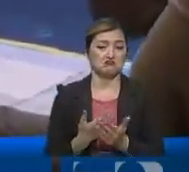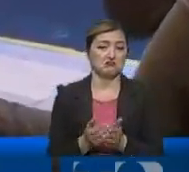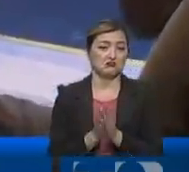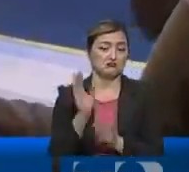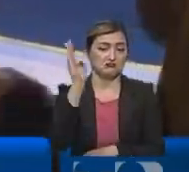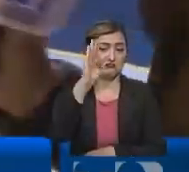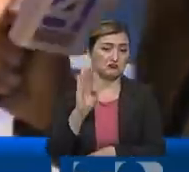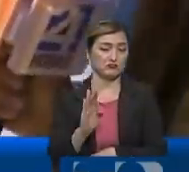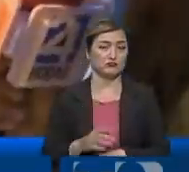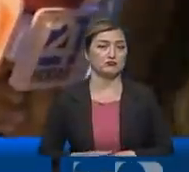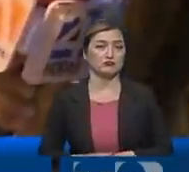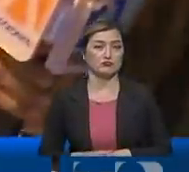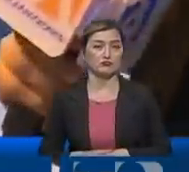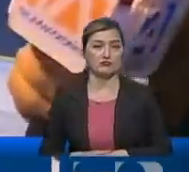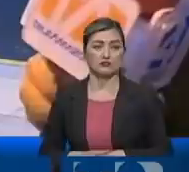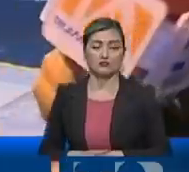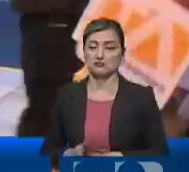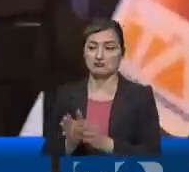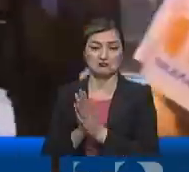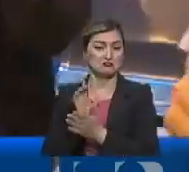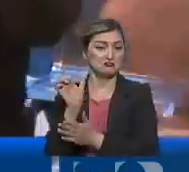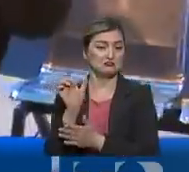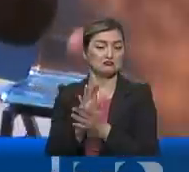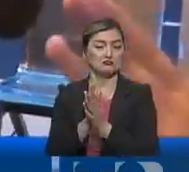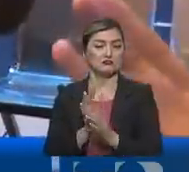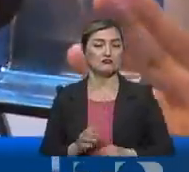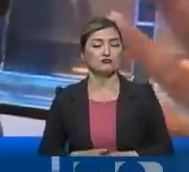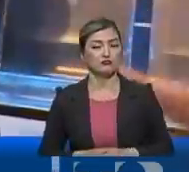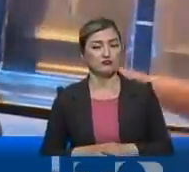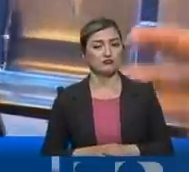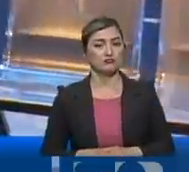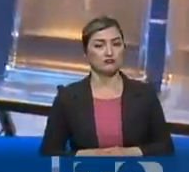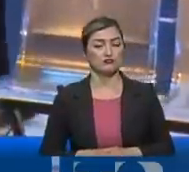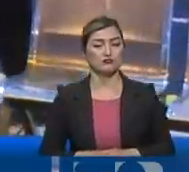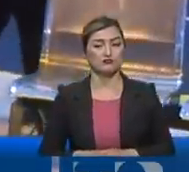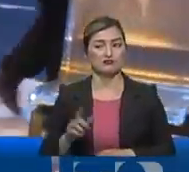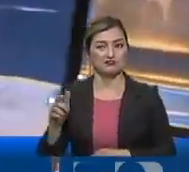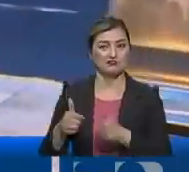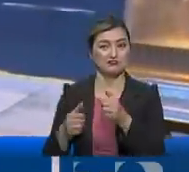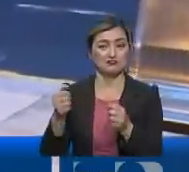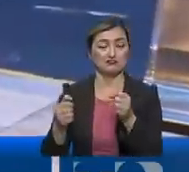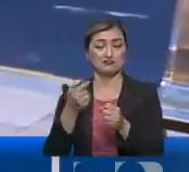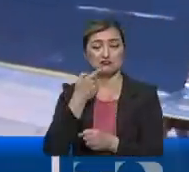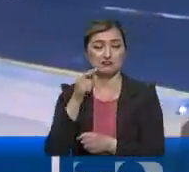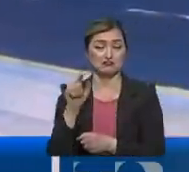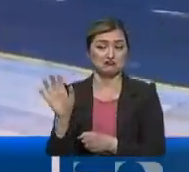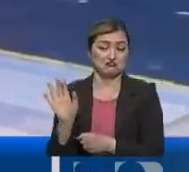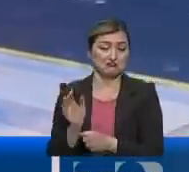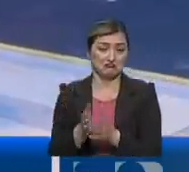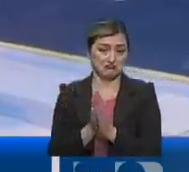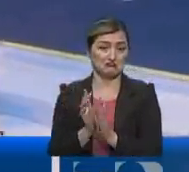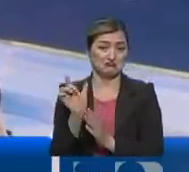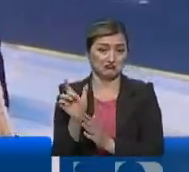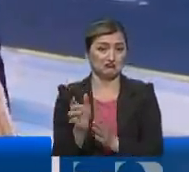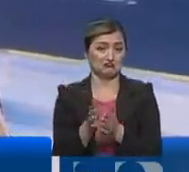pedido eso. Todavía no le han pedido. ¿Y qué le parece a usted, según el controlador y según el conductor de la unidad, ya se